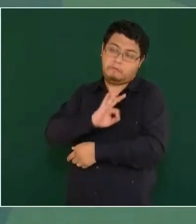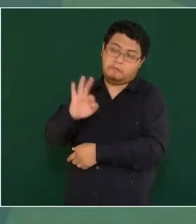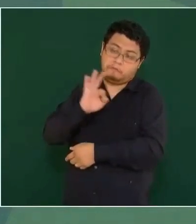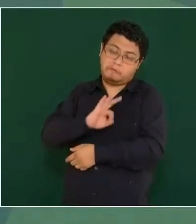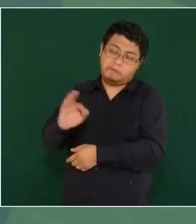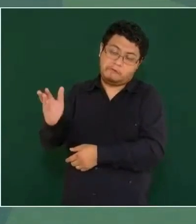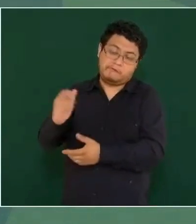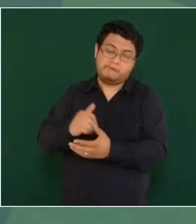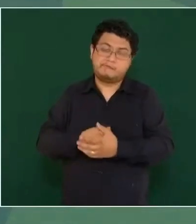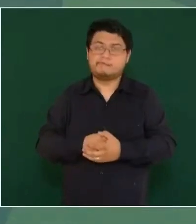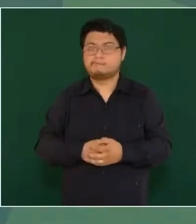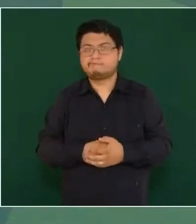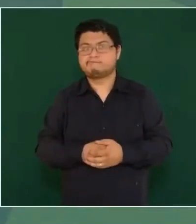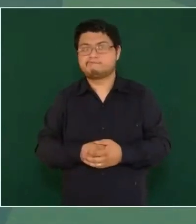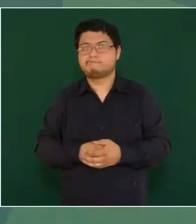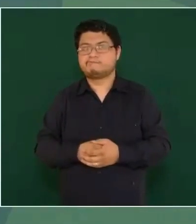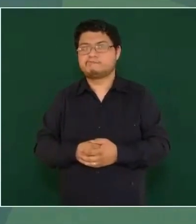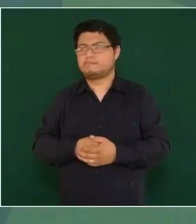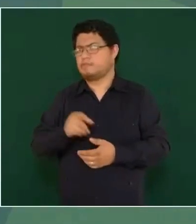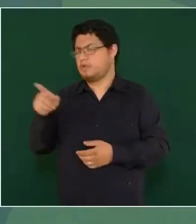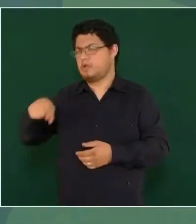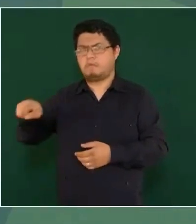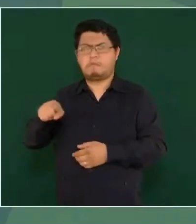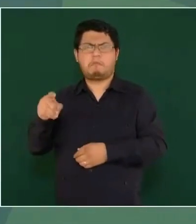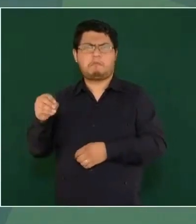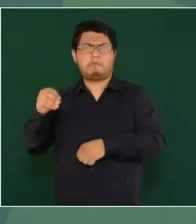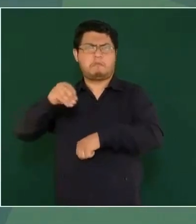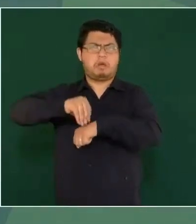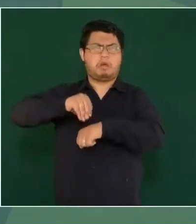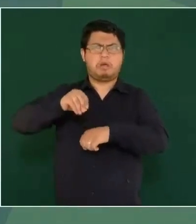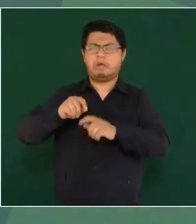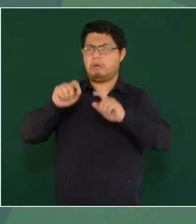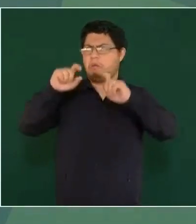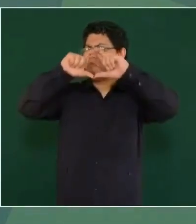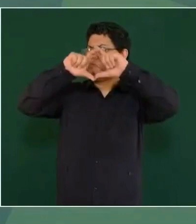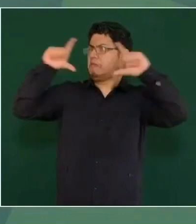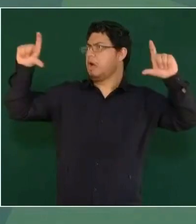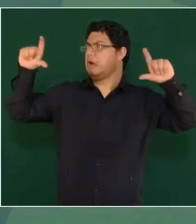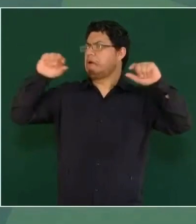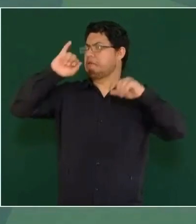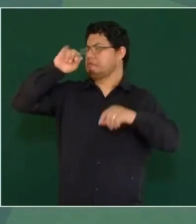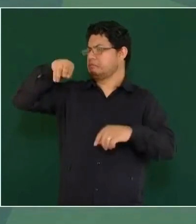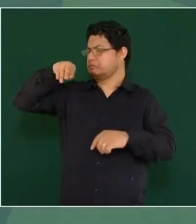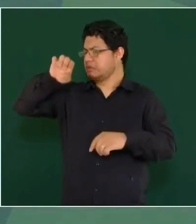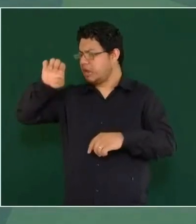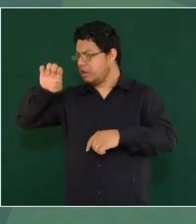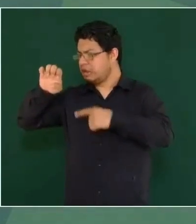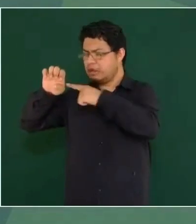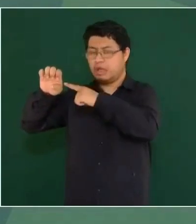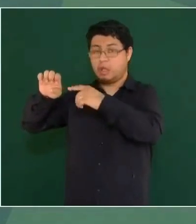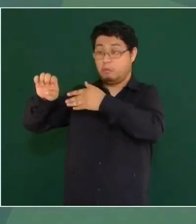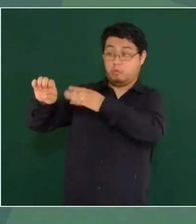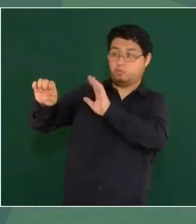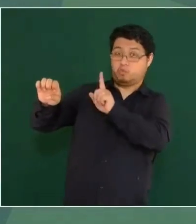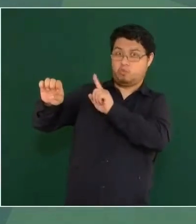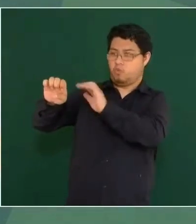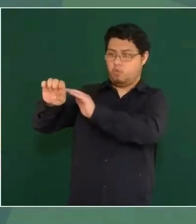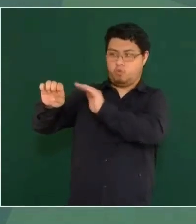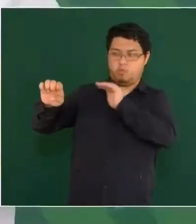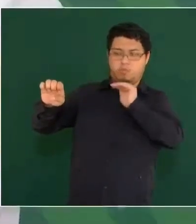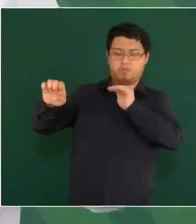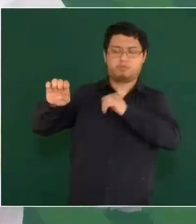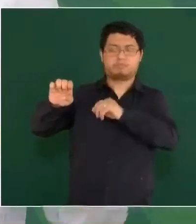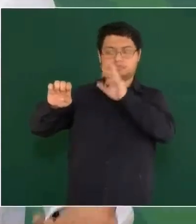y pusieron sus mantas de que el niño no se toca porque tampoco